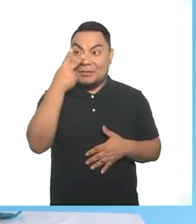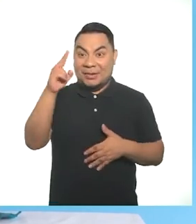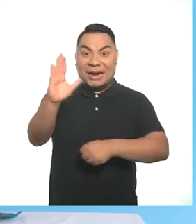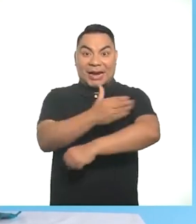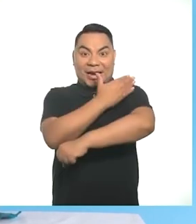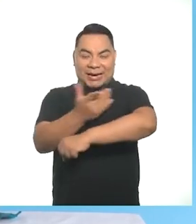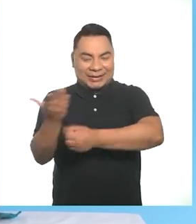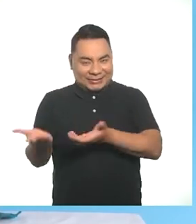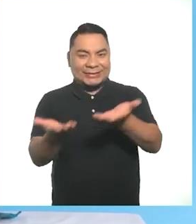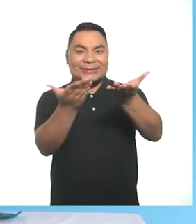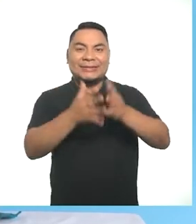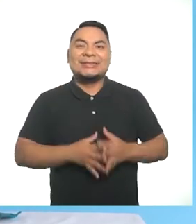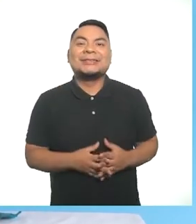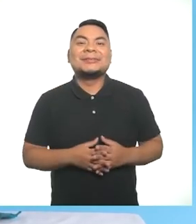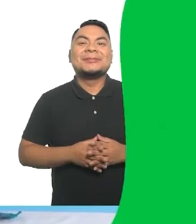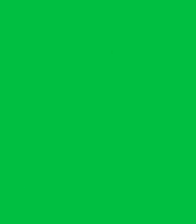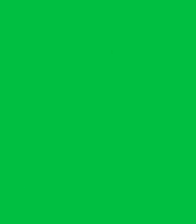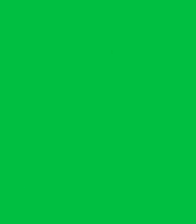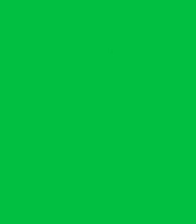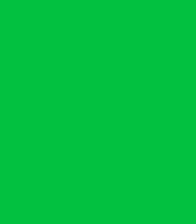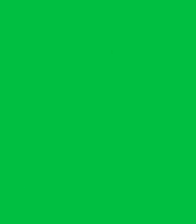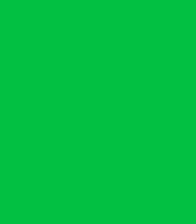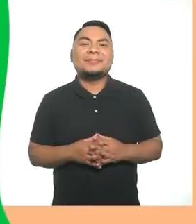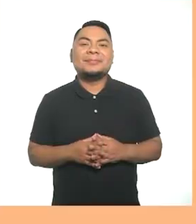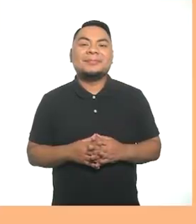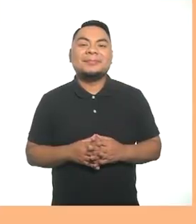¡Vamos con la canción! ¡Adelante!